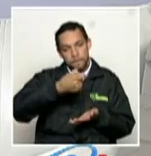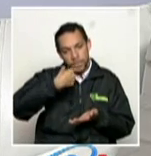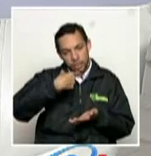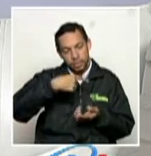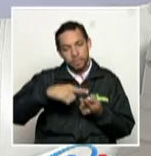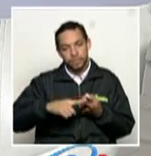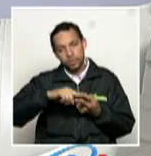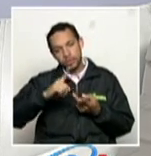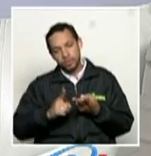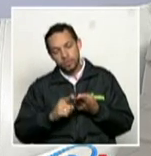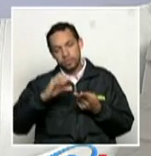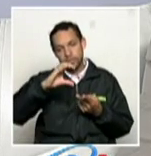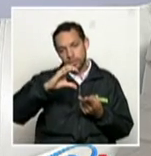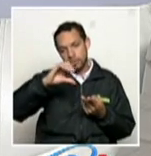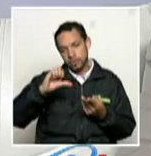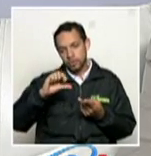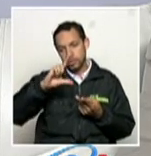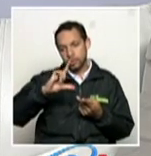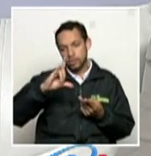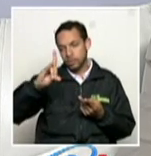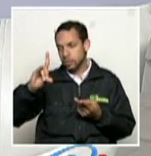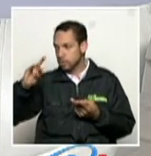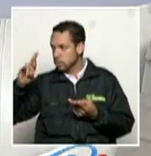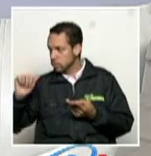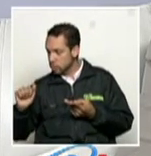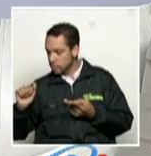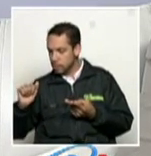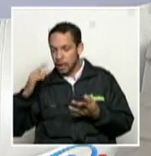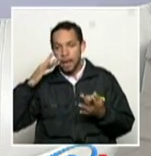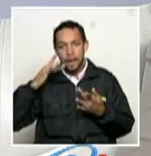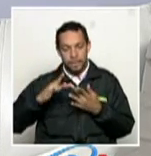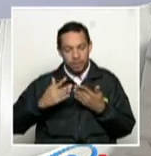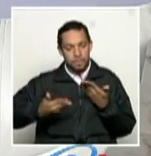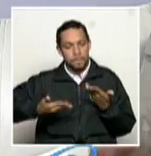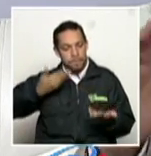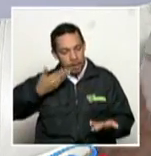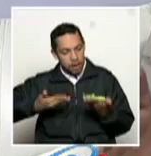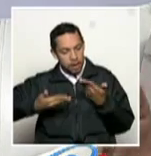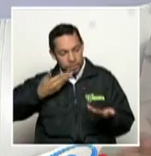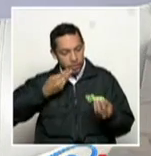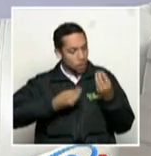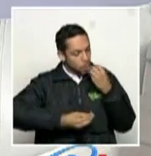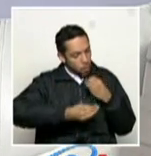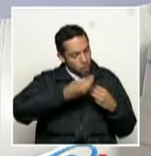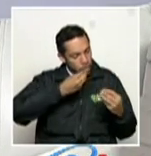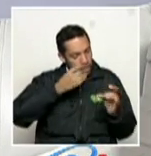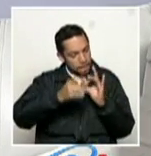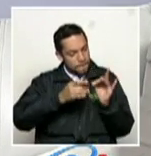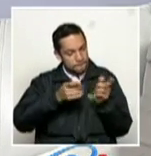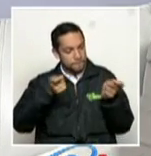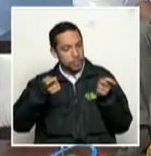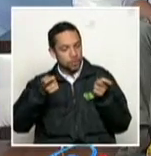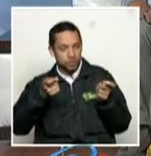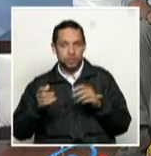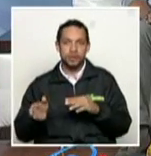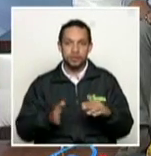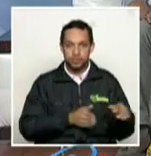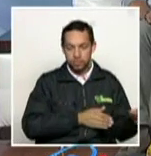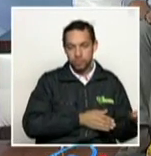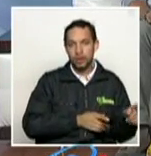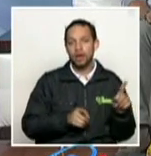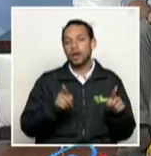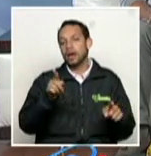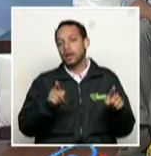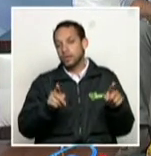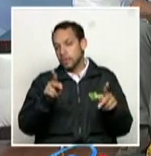se llama Calindra, por ejemplo, más la dieta. Pero es muy importante que ustedes tengan siempre el control médico. Hay gente que